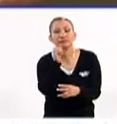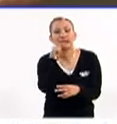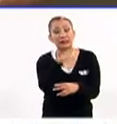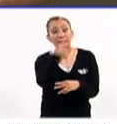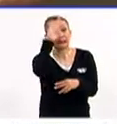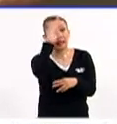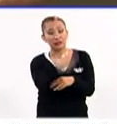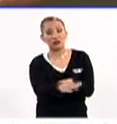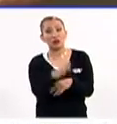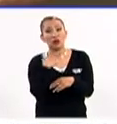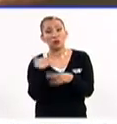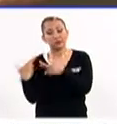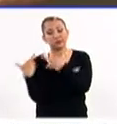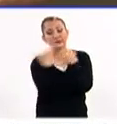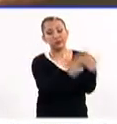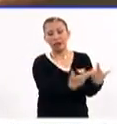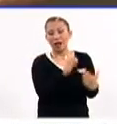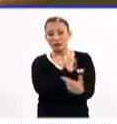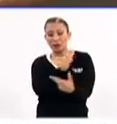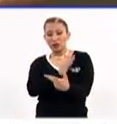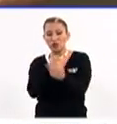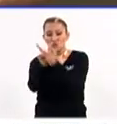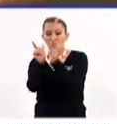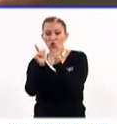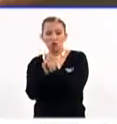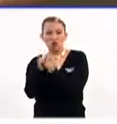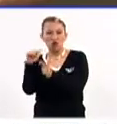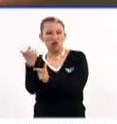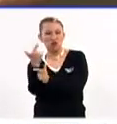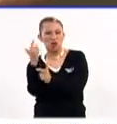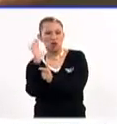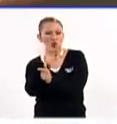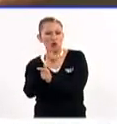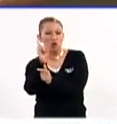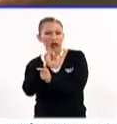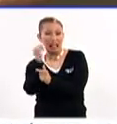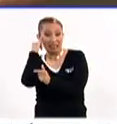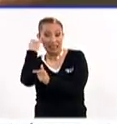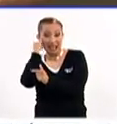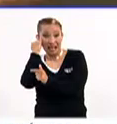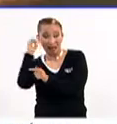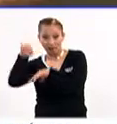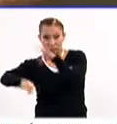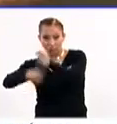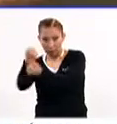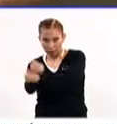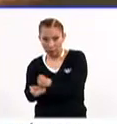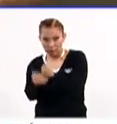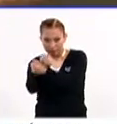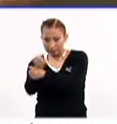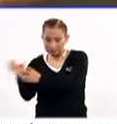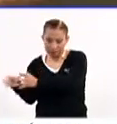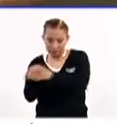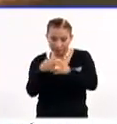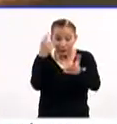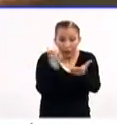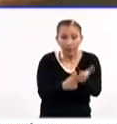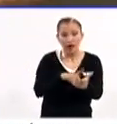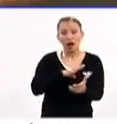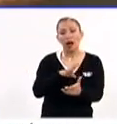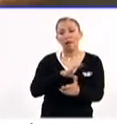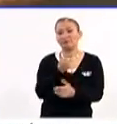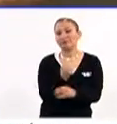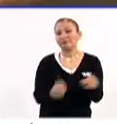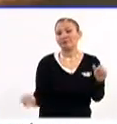este señor le regaló a los españoles una docena o más de indígenas mujeres cautivas, esclavas, entre las que estaba